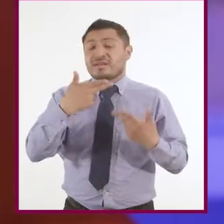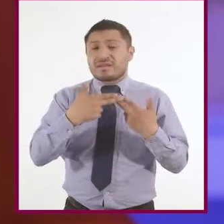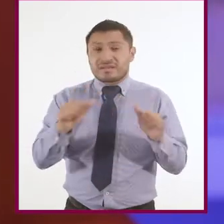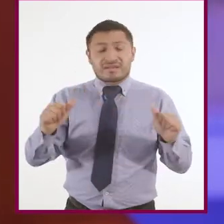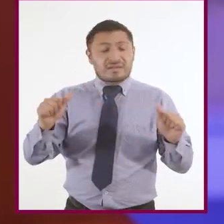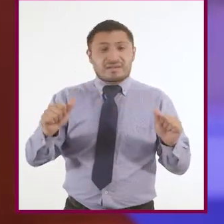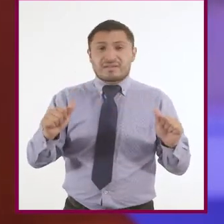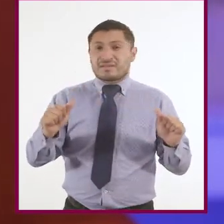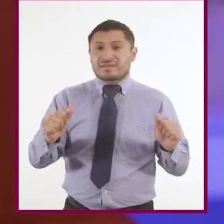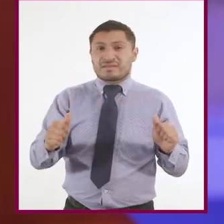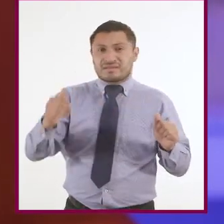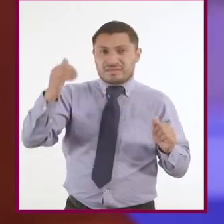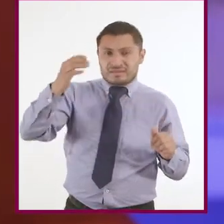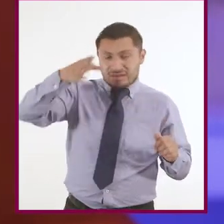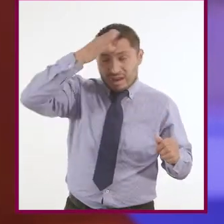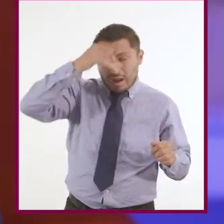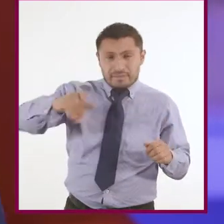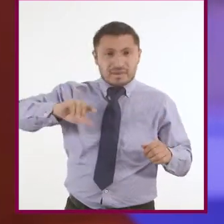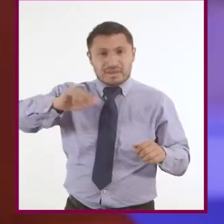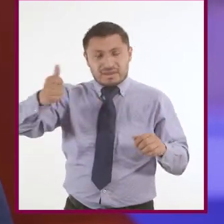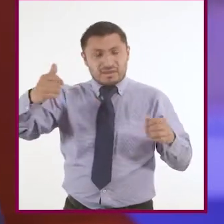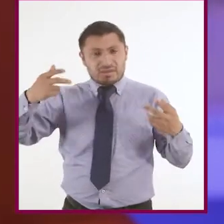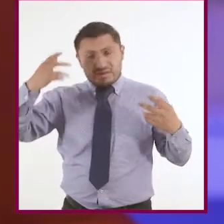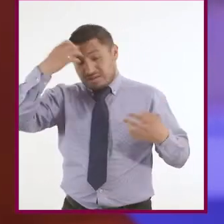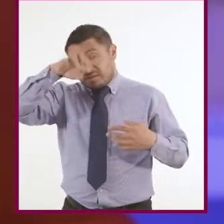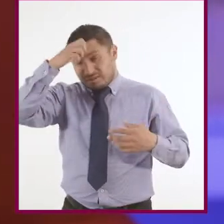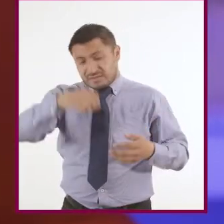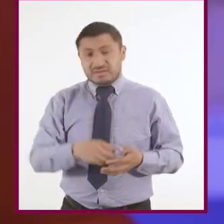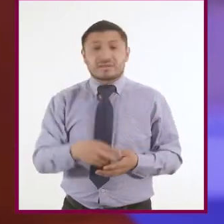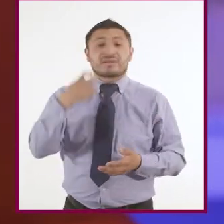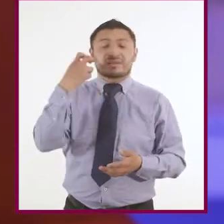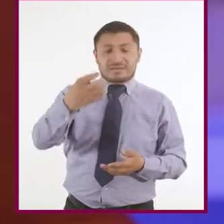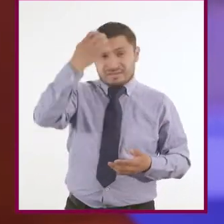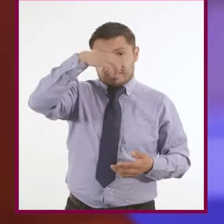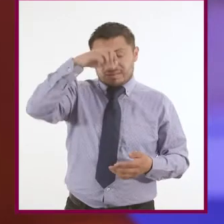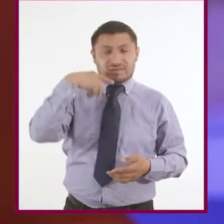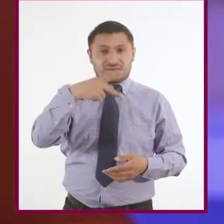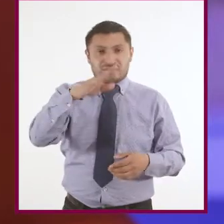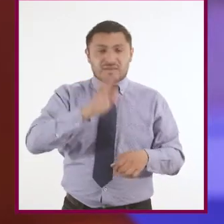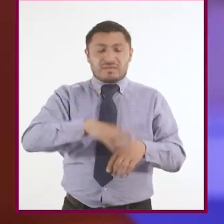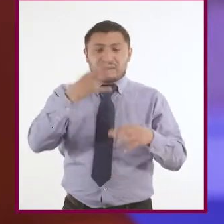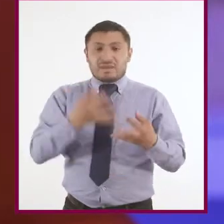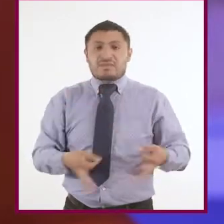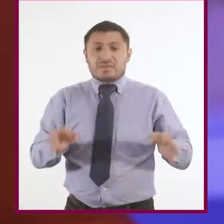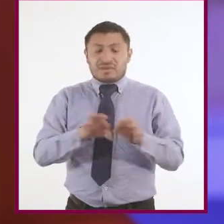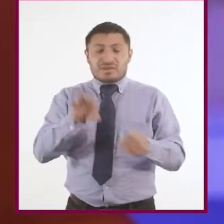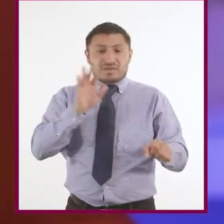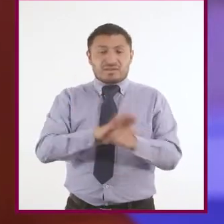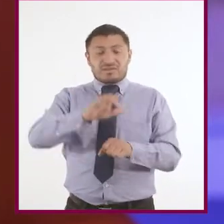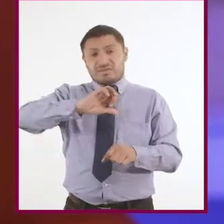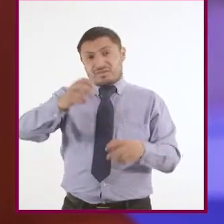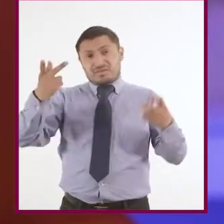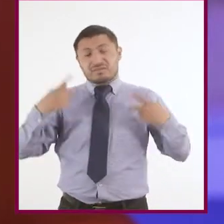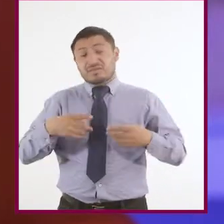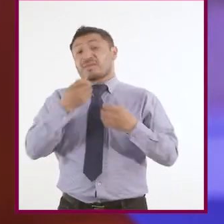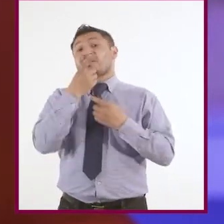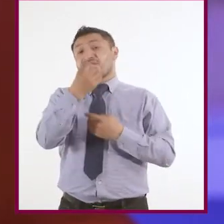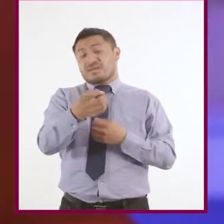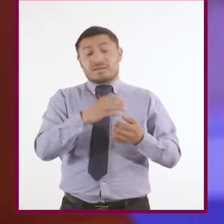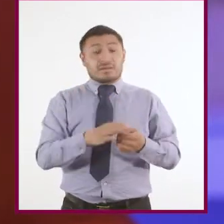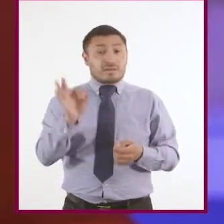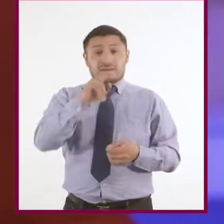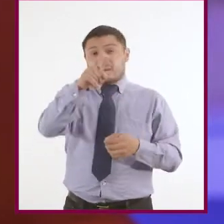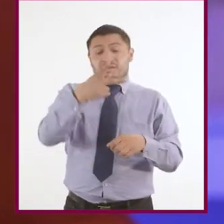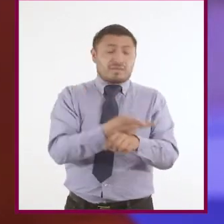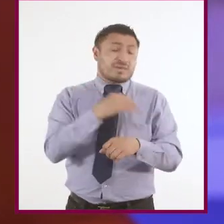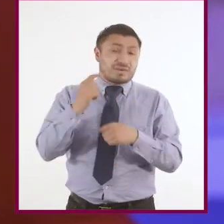ajena? Esto quiere decir que nuestras experiencias de vida siempre serán más trascendentales que las que recibimos a través de otras personas. Si algo te pasa